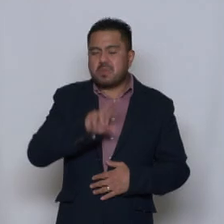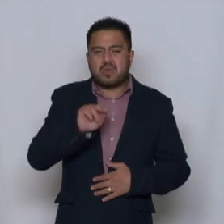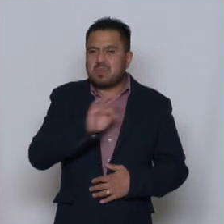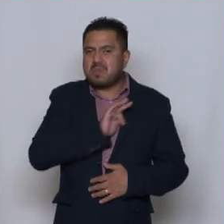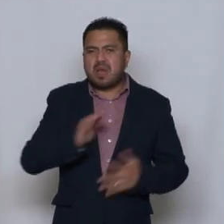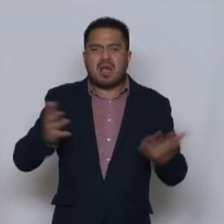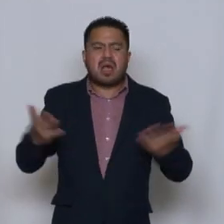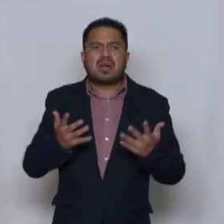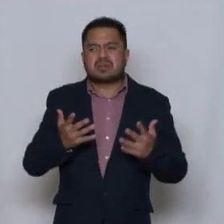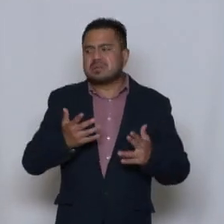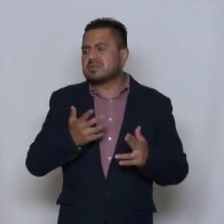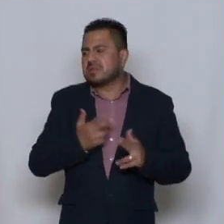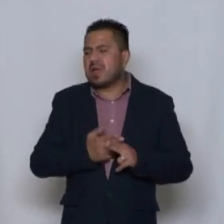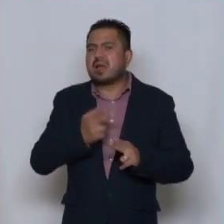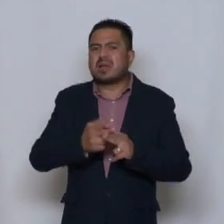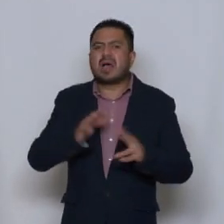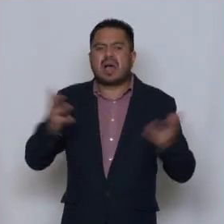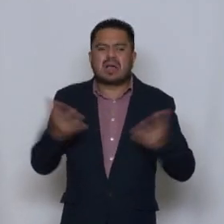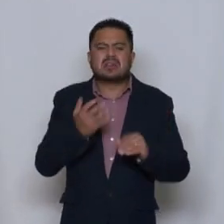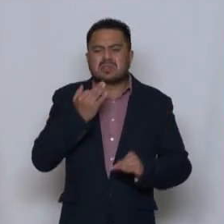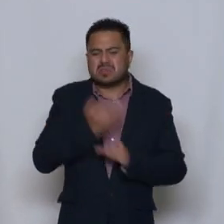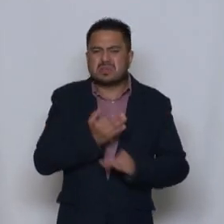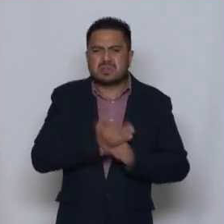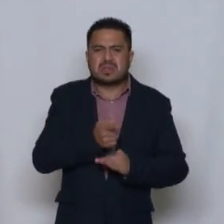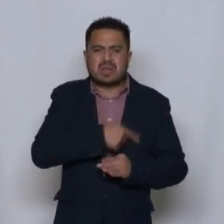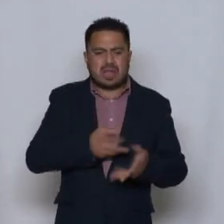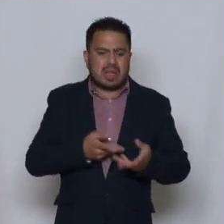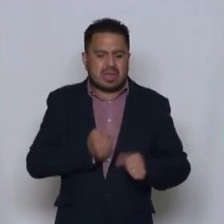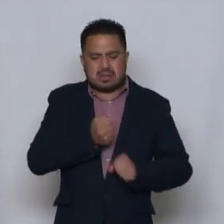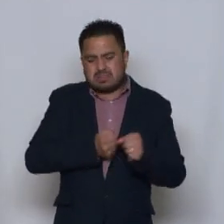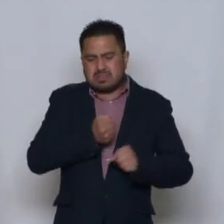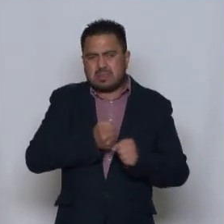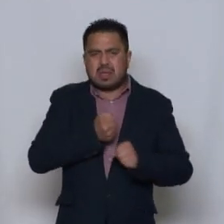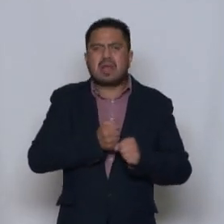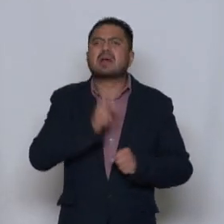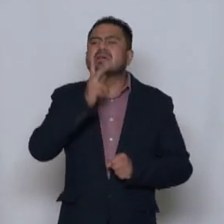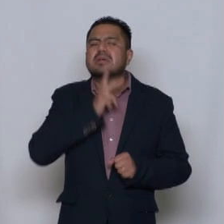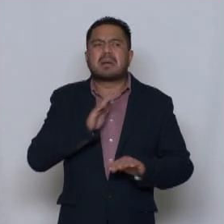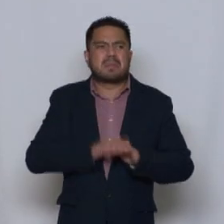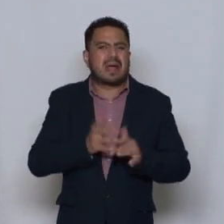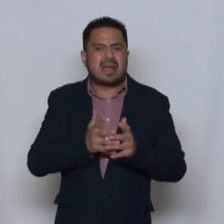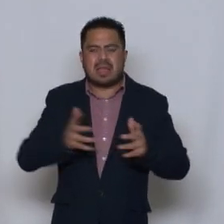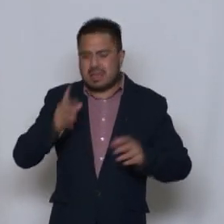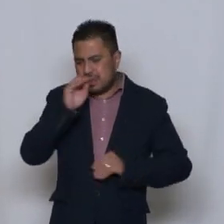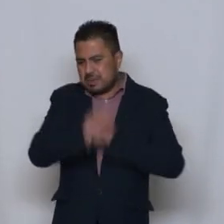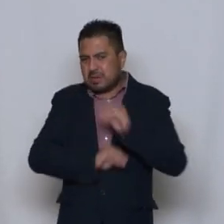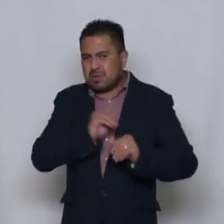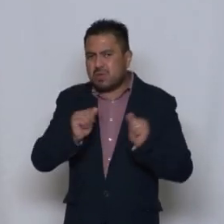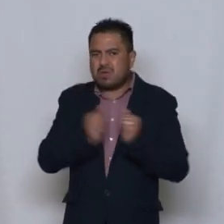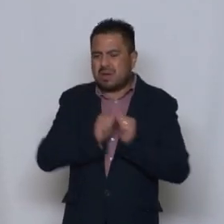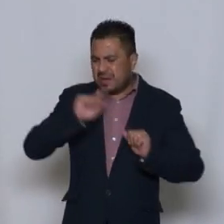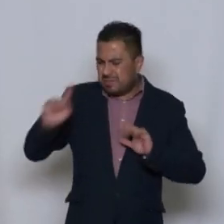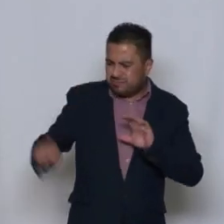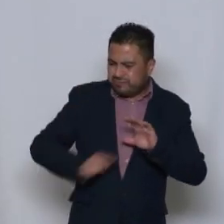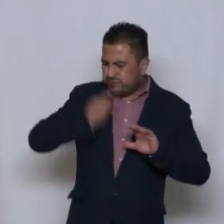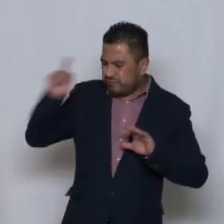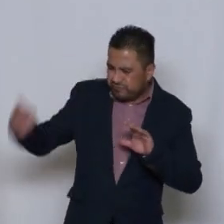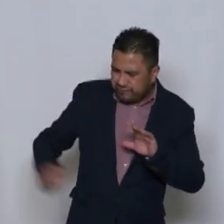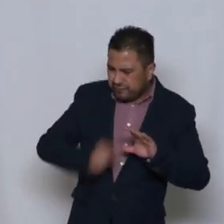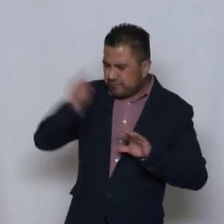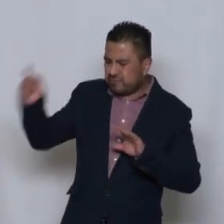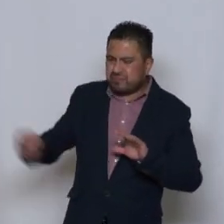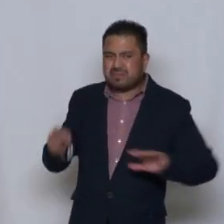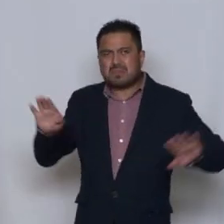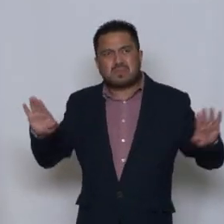podríamos hacer. Entonces, lo que se hace, pues, es gastos de combustible muy grandes para equiparlos con turbinas o con hélices y con